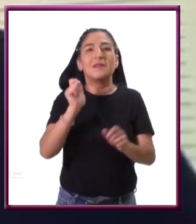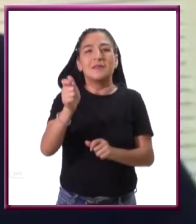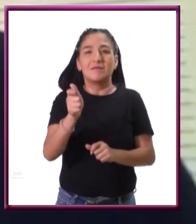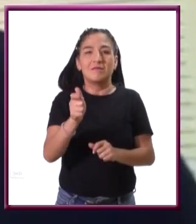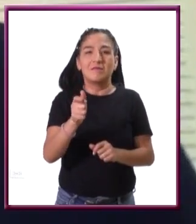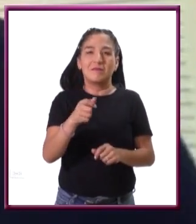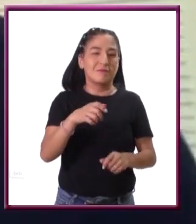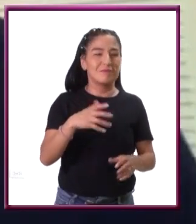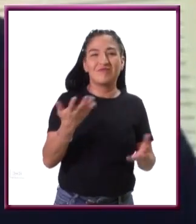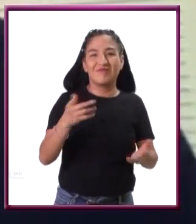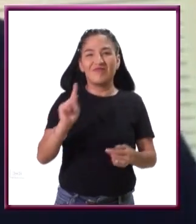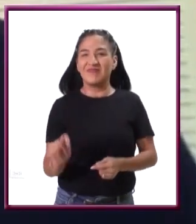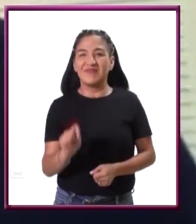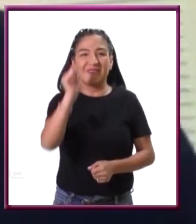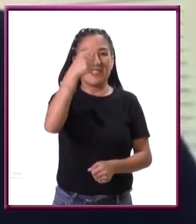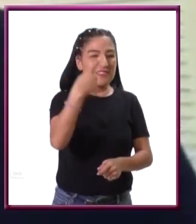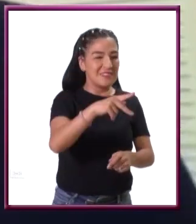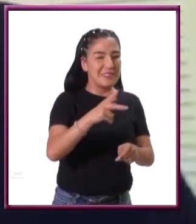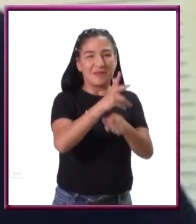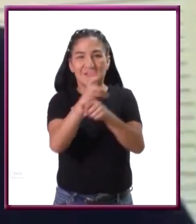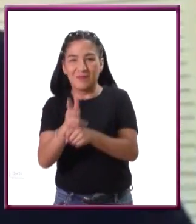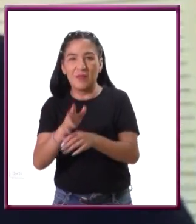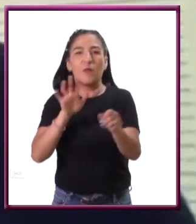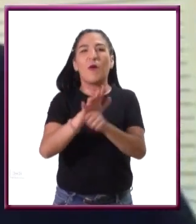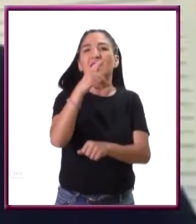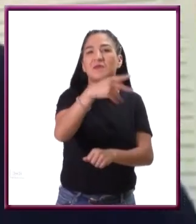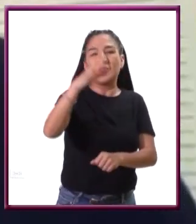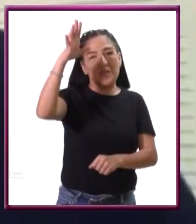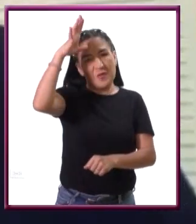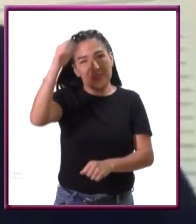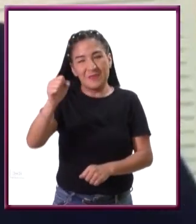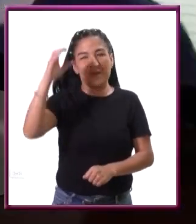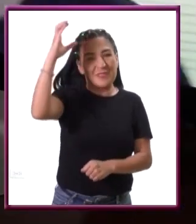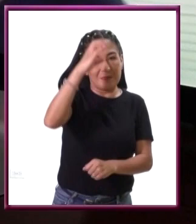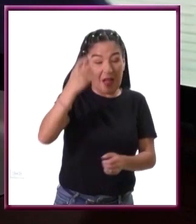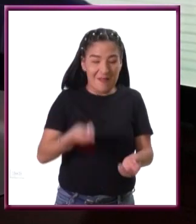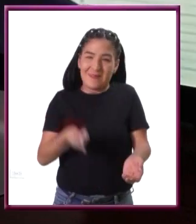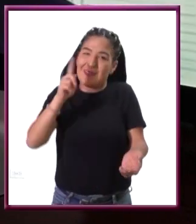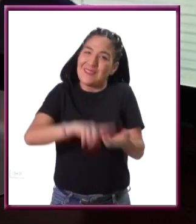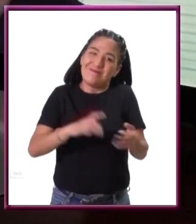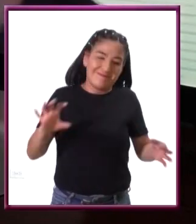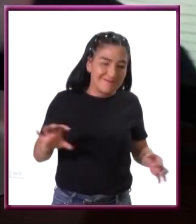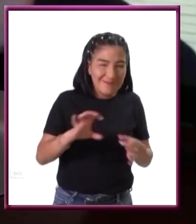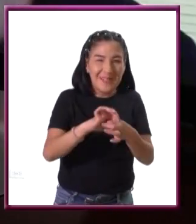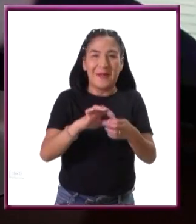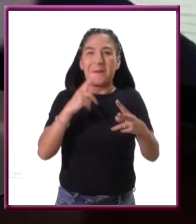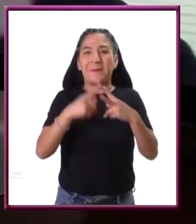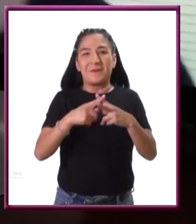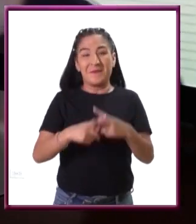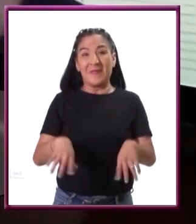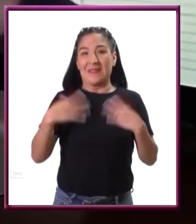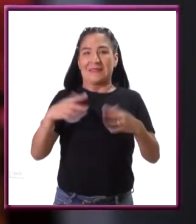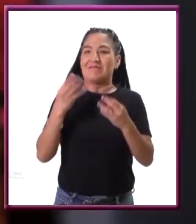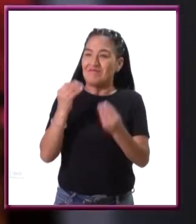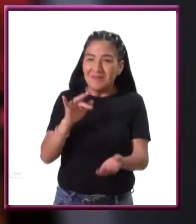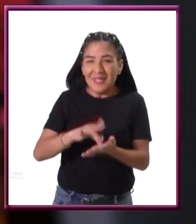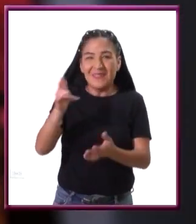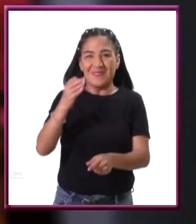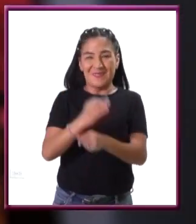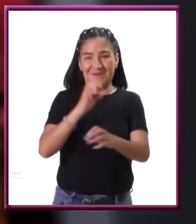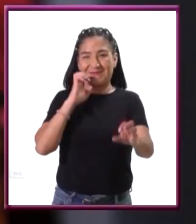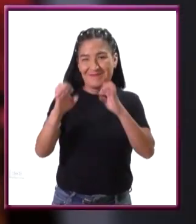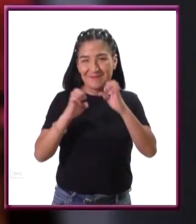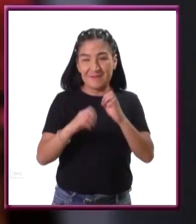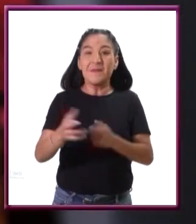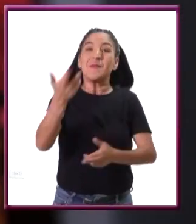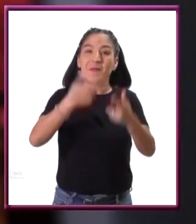tecnológicos que detrás de ellos tienen un concepto científico que tiene que estar fundamentado en las matemáticas, ¿no? Ay, pues muchísimas gracias por esta entrevista. Regresamos con